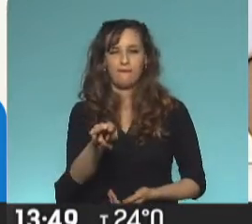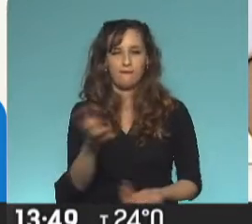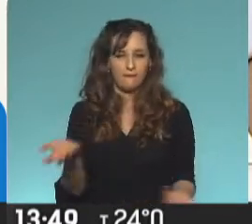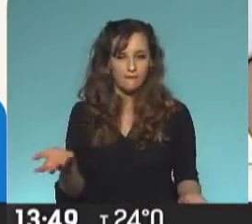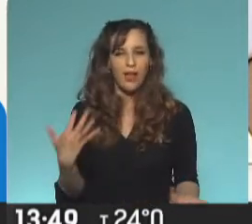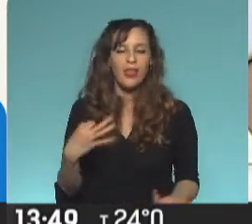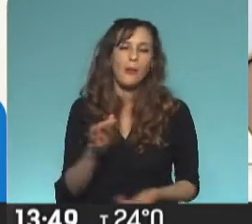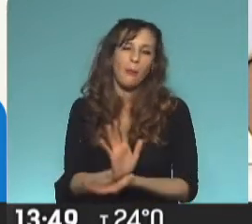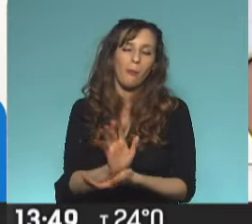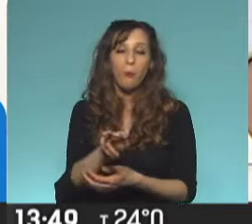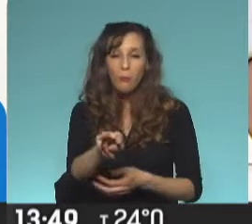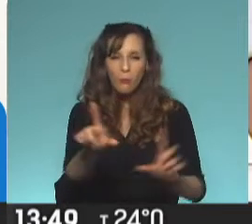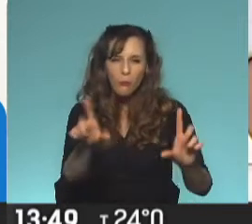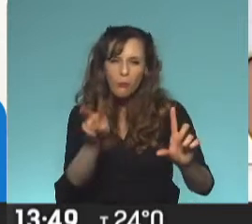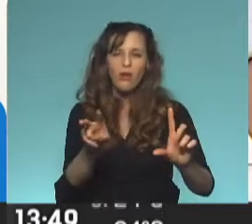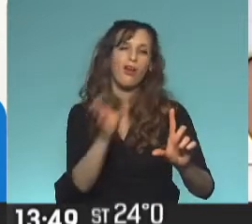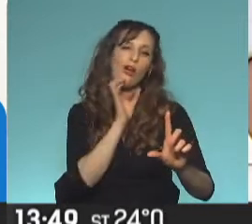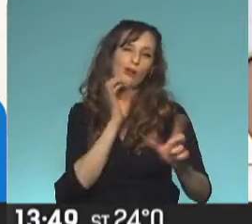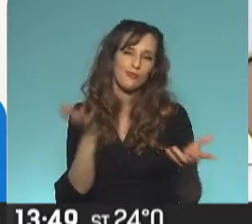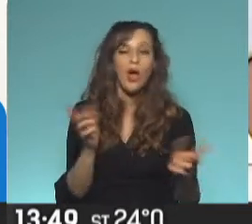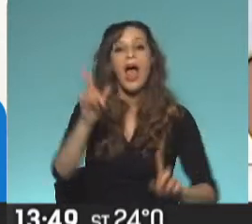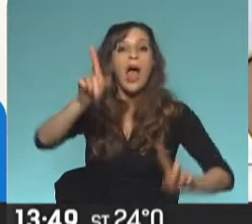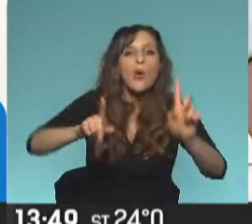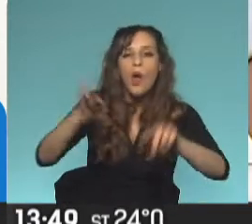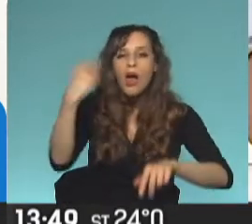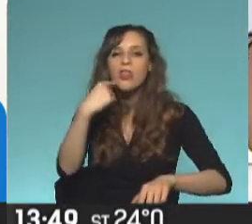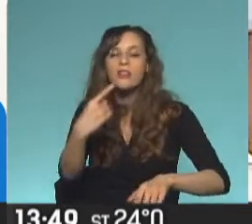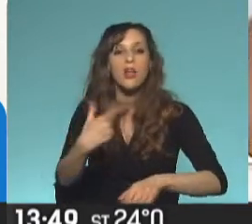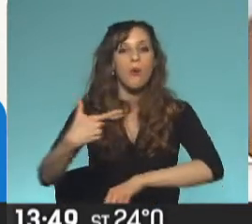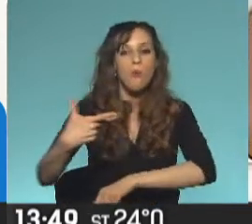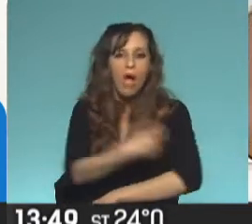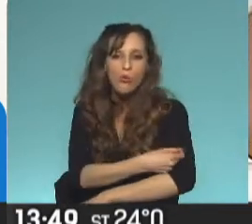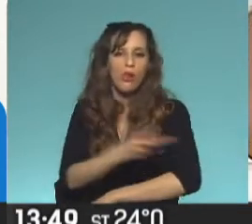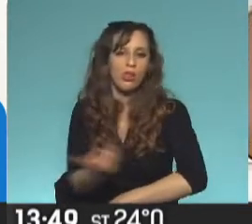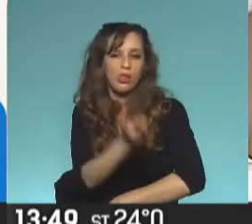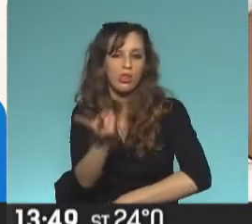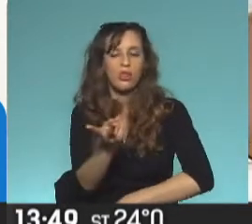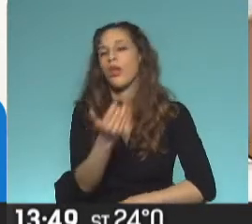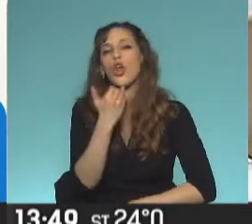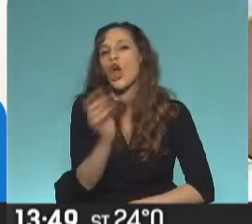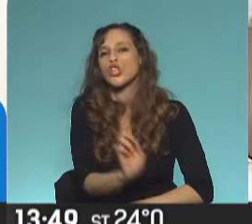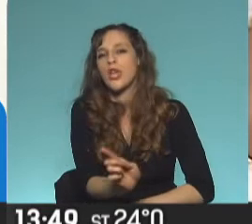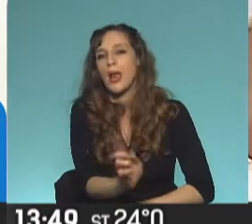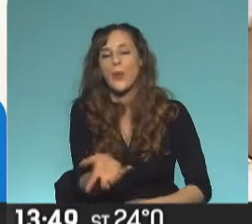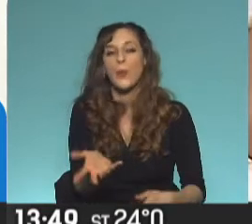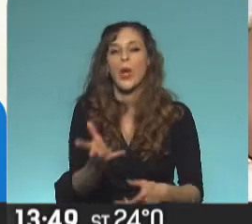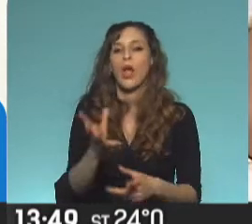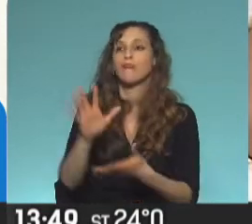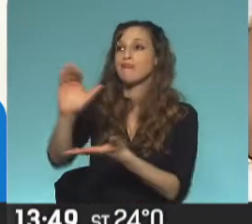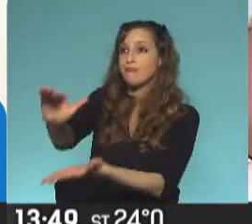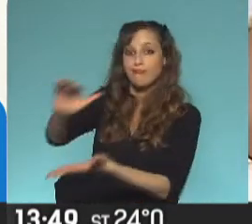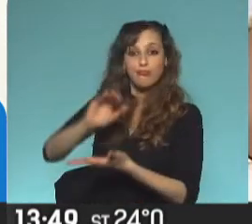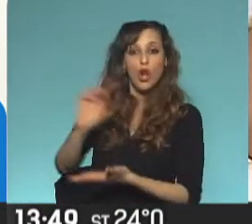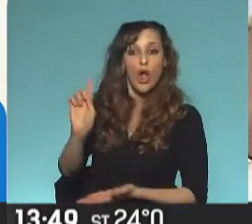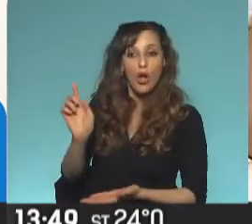tomárselo con humor pero los que decían que esta vacuna no servía o que las vacunas o que no le vamos a conseguir se consiguió y